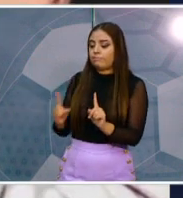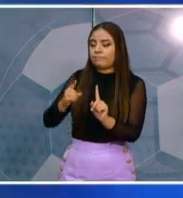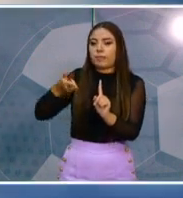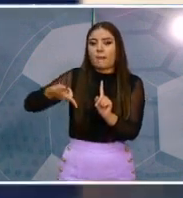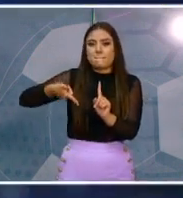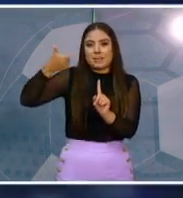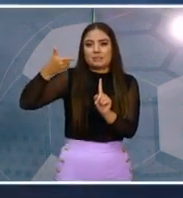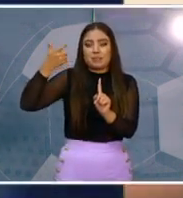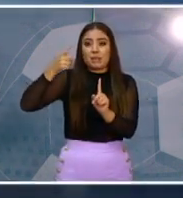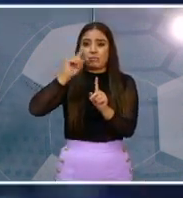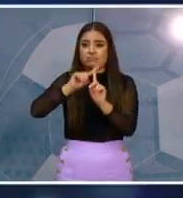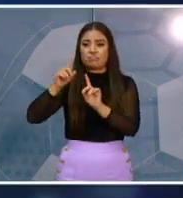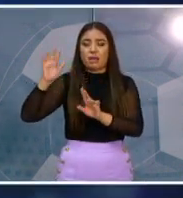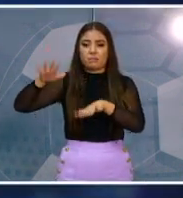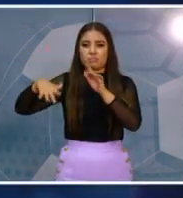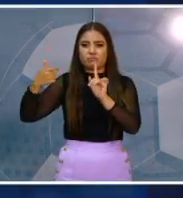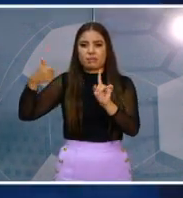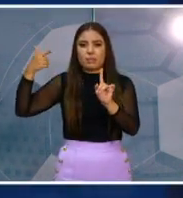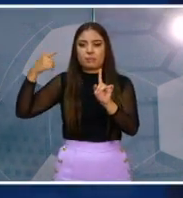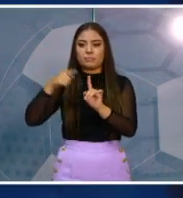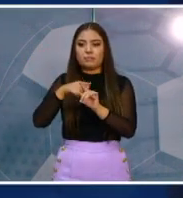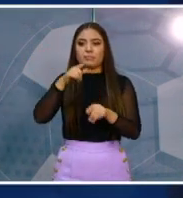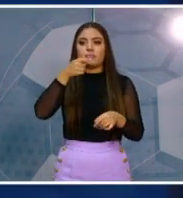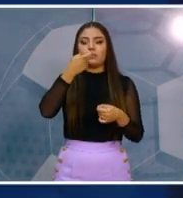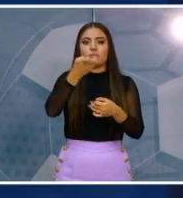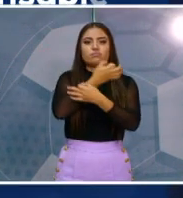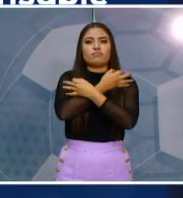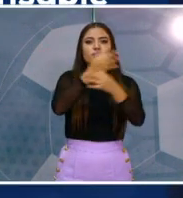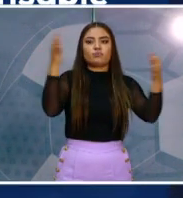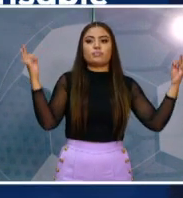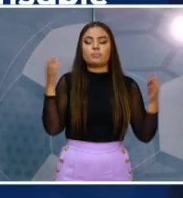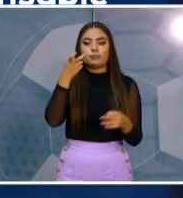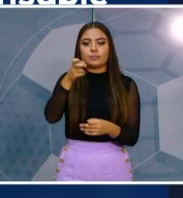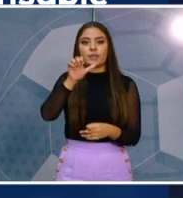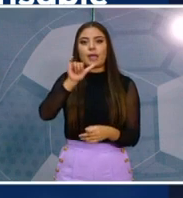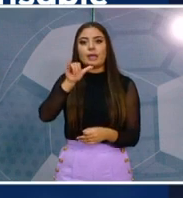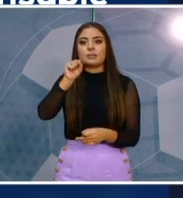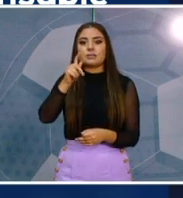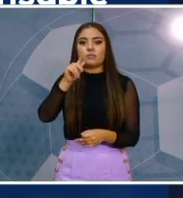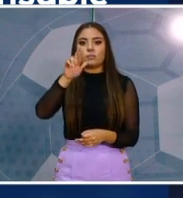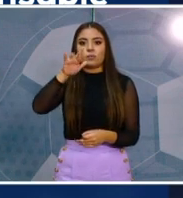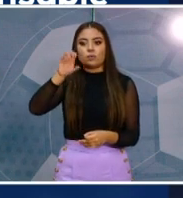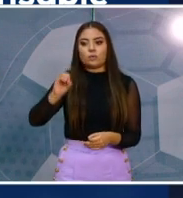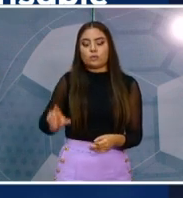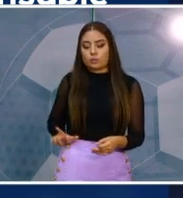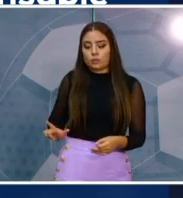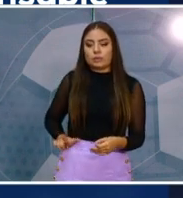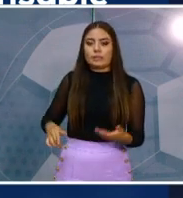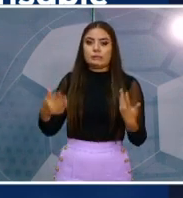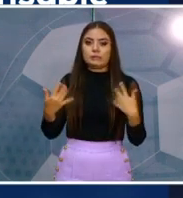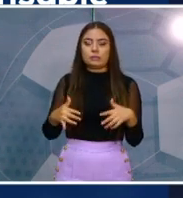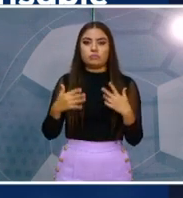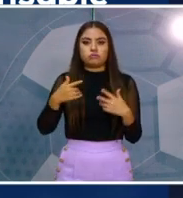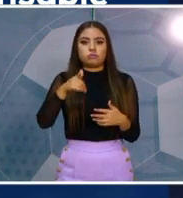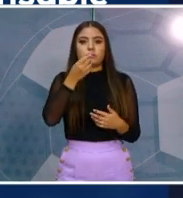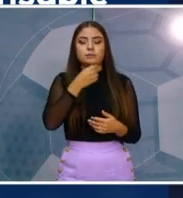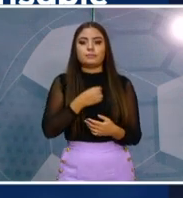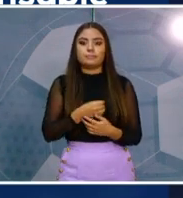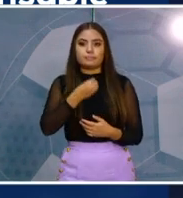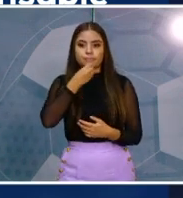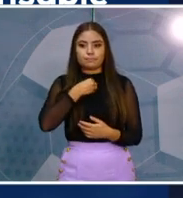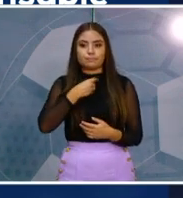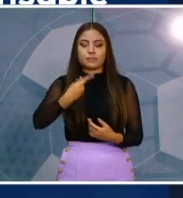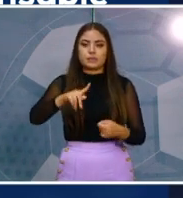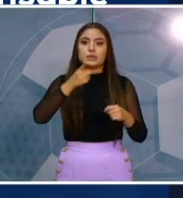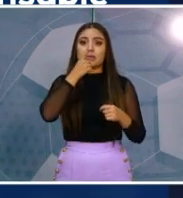ocasiones. A través de redes sociales, el gobernador José Rosés Puro condenó los hechos e informó sobre la captura del presunto responsable. En rueda de